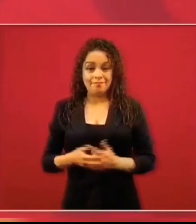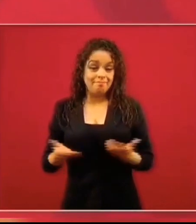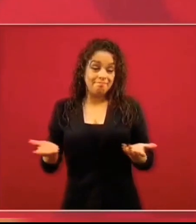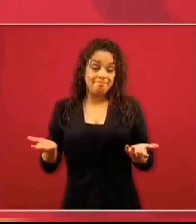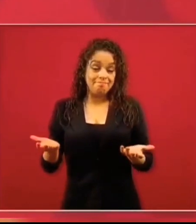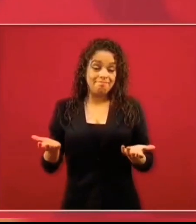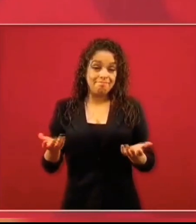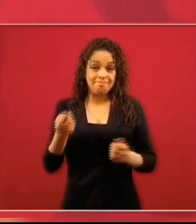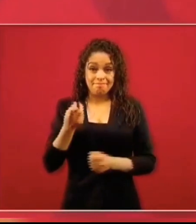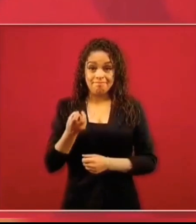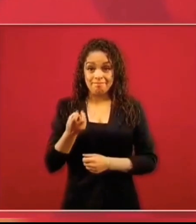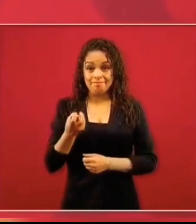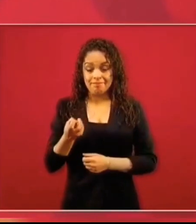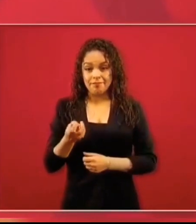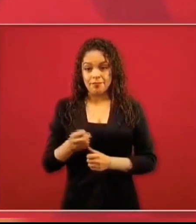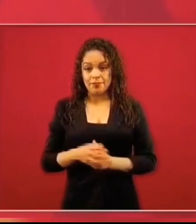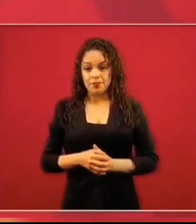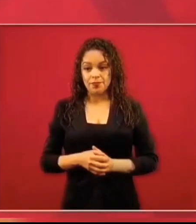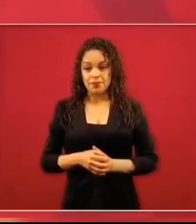como